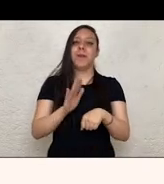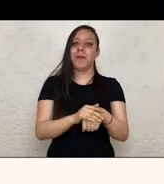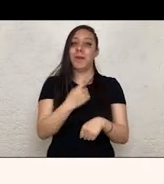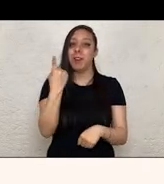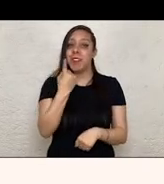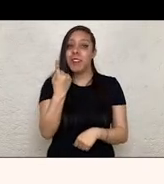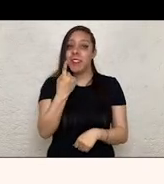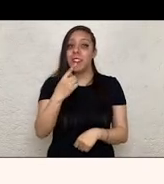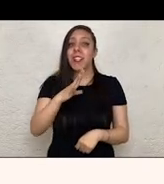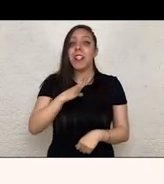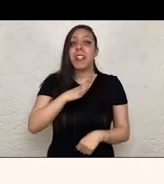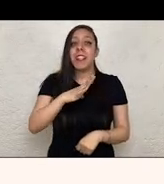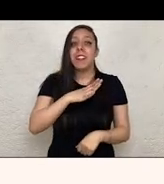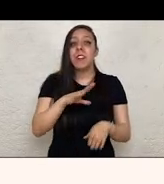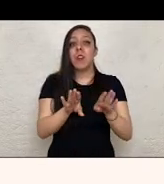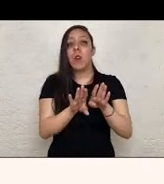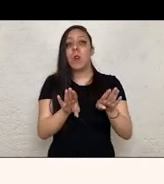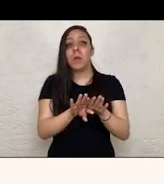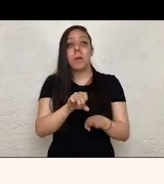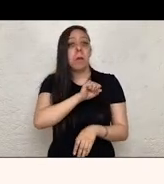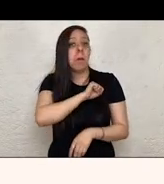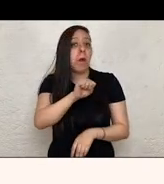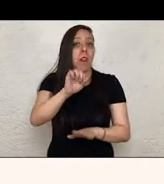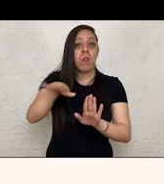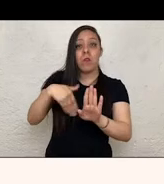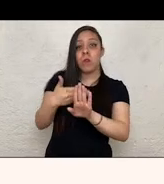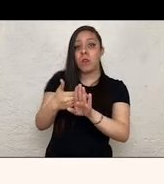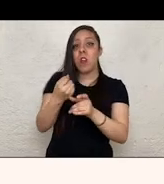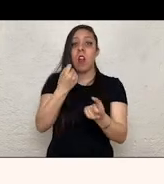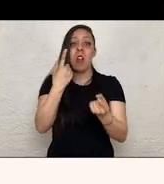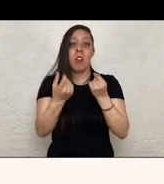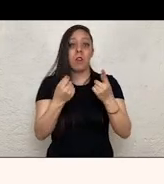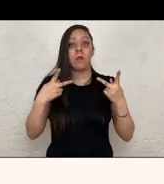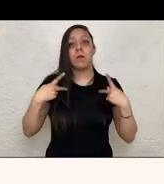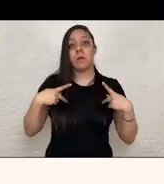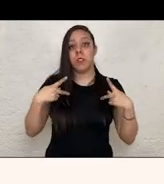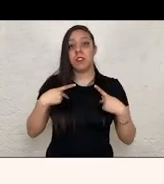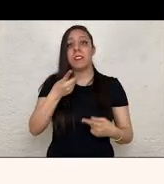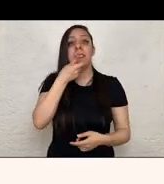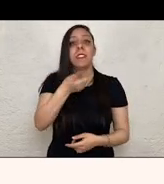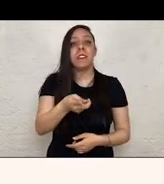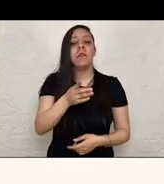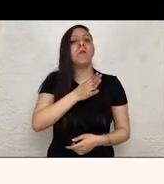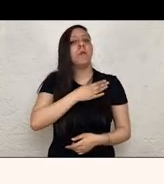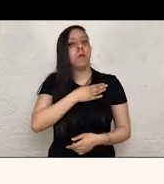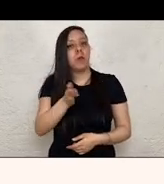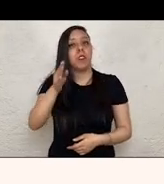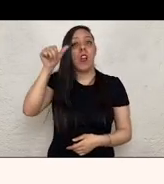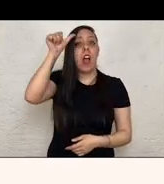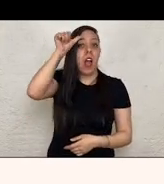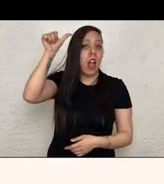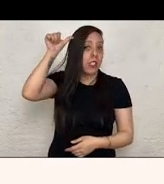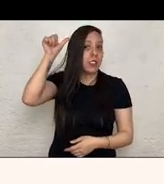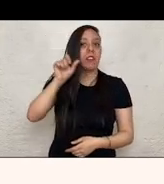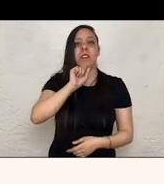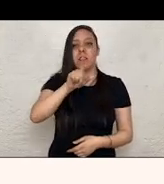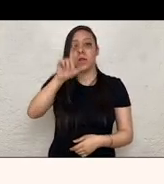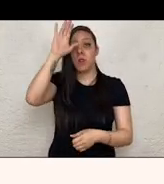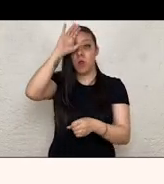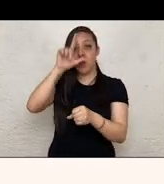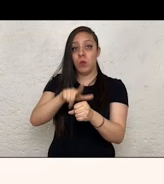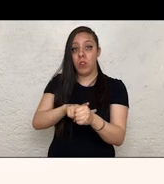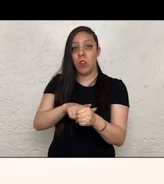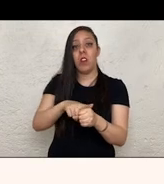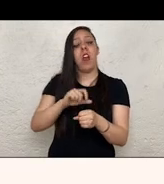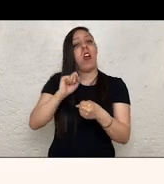Bueno, ¿por qué? ¿Por qué tiene esa reputación? Hay gente que han echado la culpa, bueno, a los aztecas mismos, es decir,